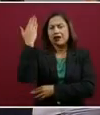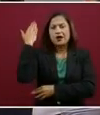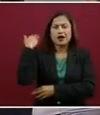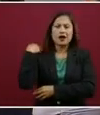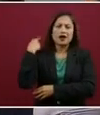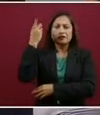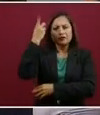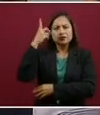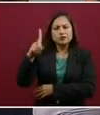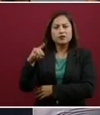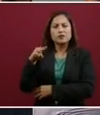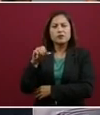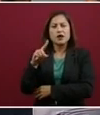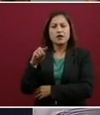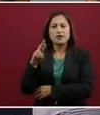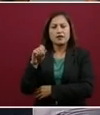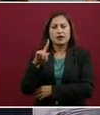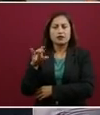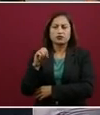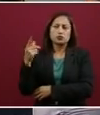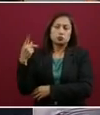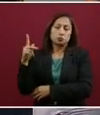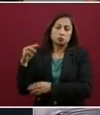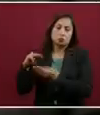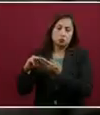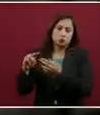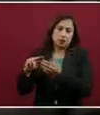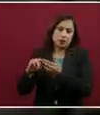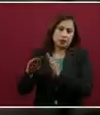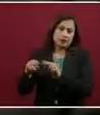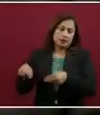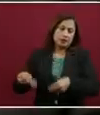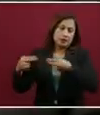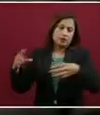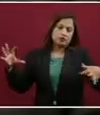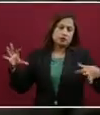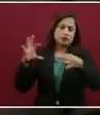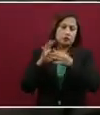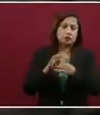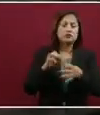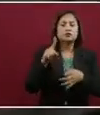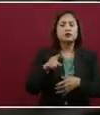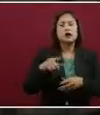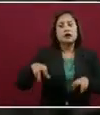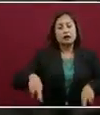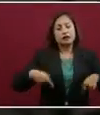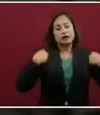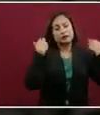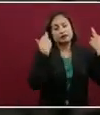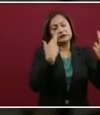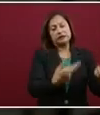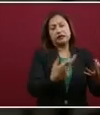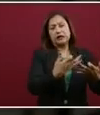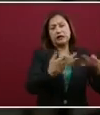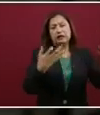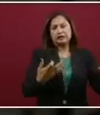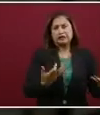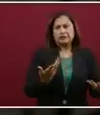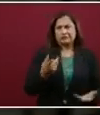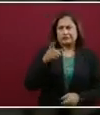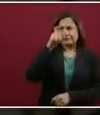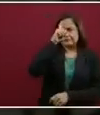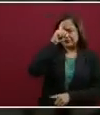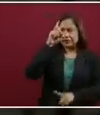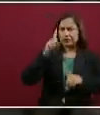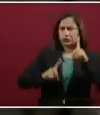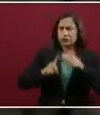a Roberto Madrazo, le regala 68 hectáreas, dice uno, ¿a cuenta de qué alguien regala 68 hectáreas? Lo que dicen